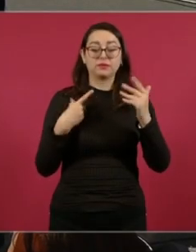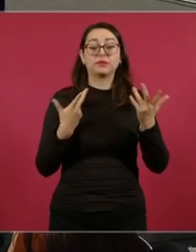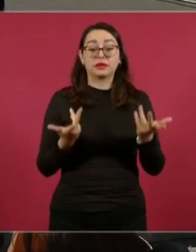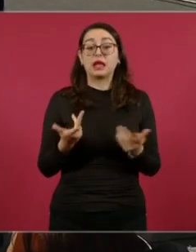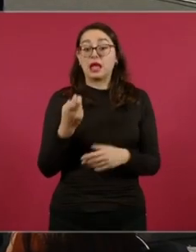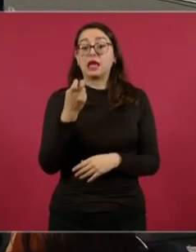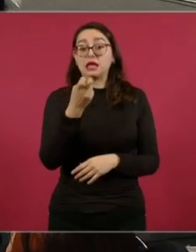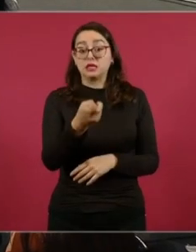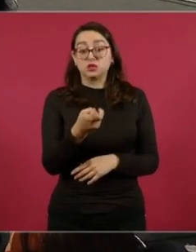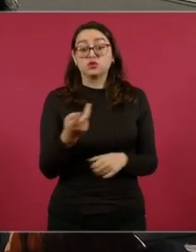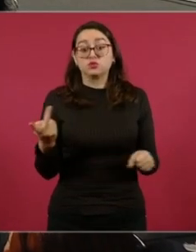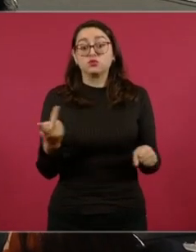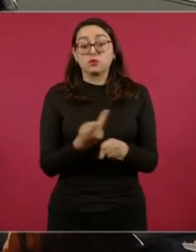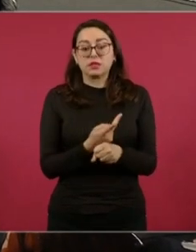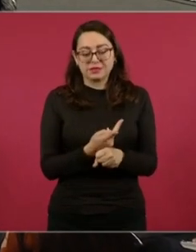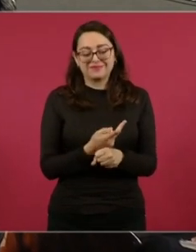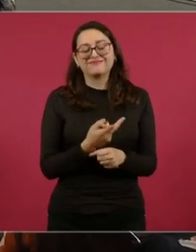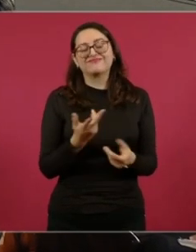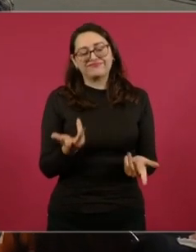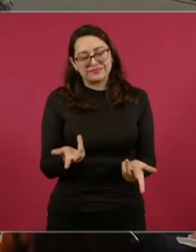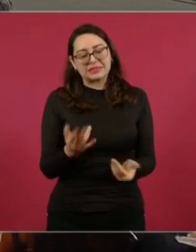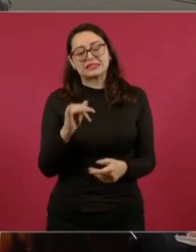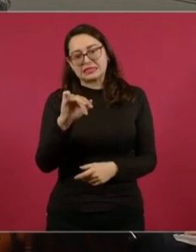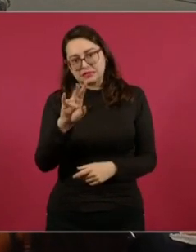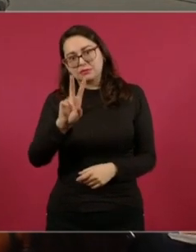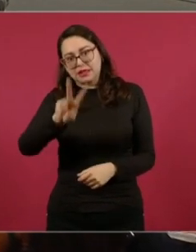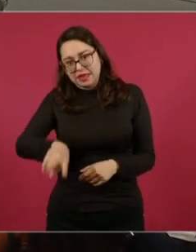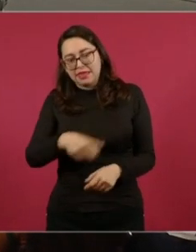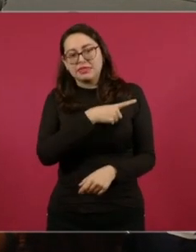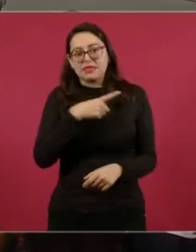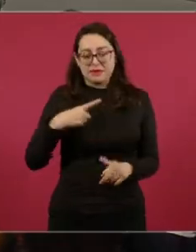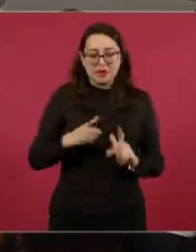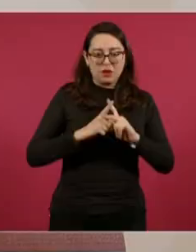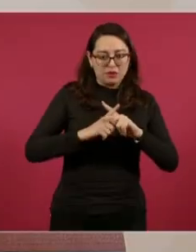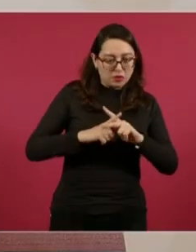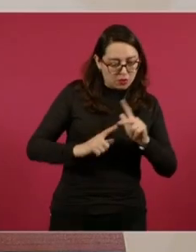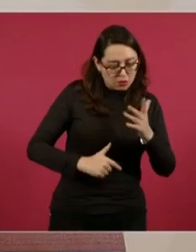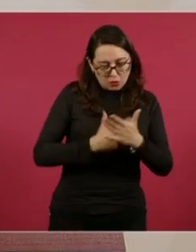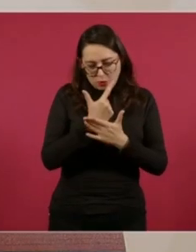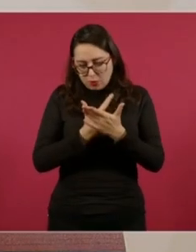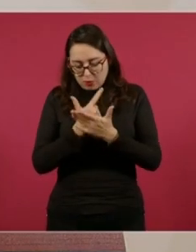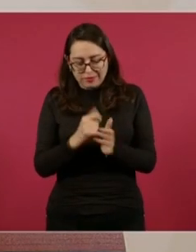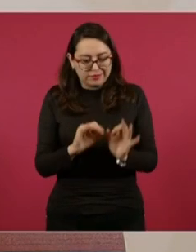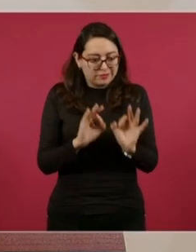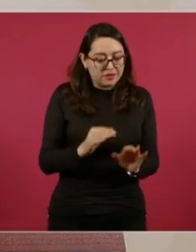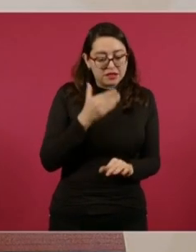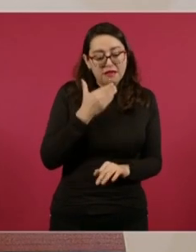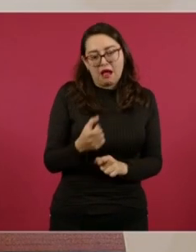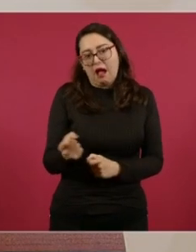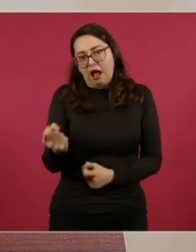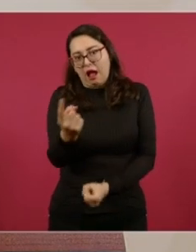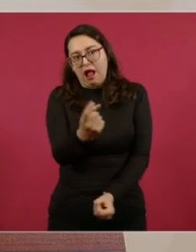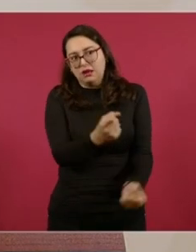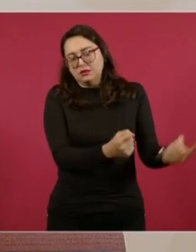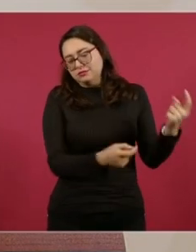Pero eso es lo que está pasando. Y sí queremos corregir, porque sí hay esta inconformidad en